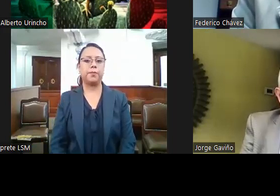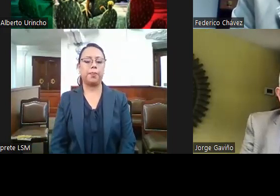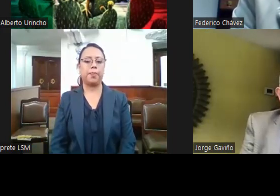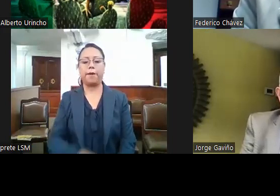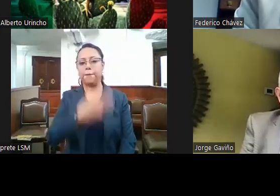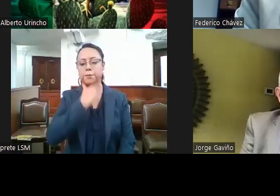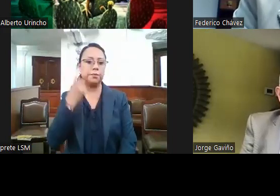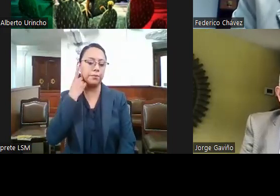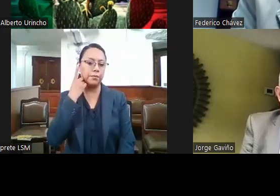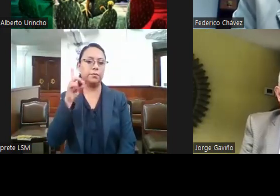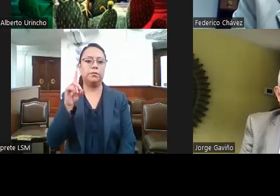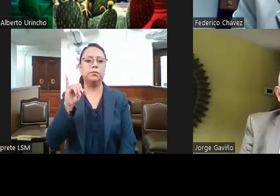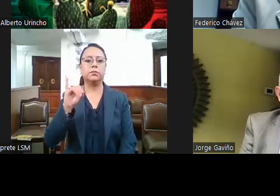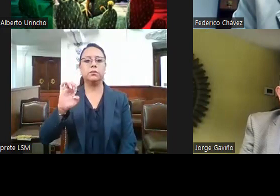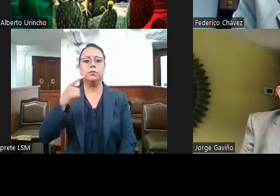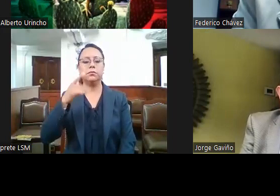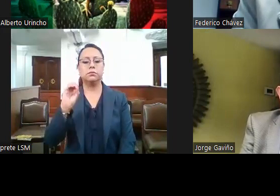Diputado Diego Orlando Garrido López.